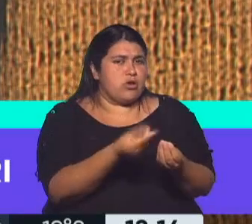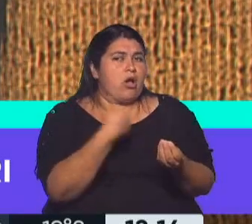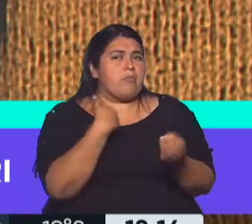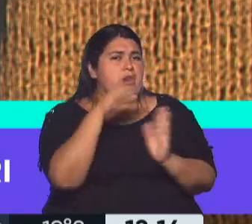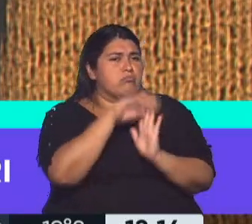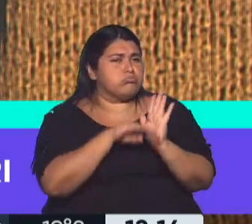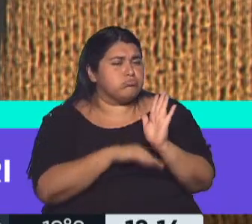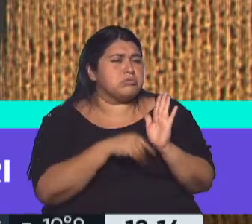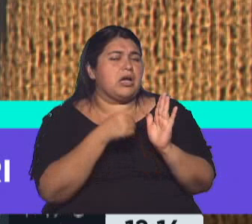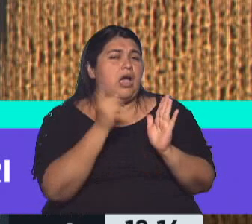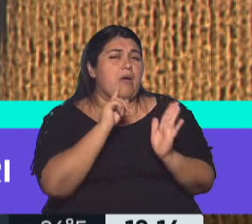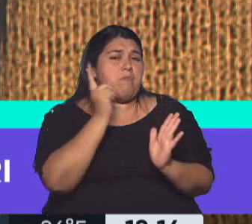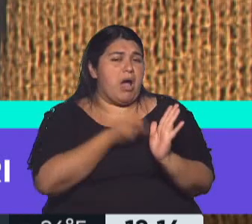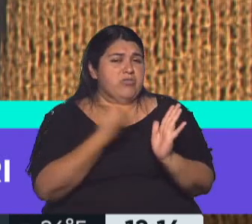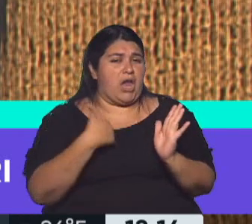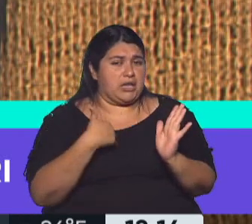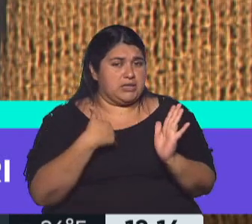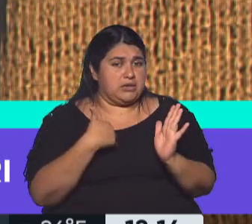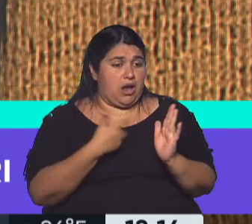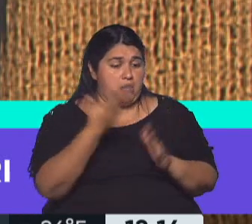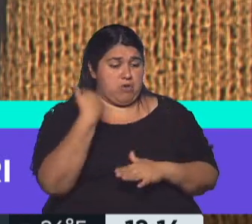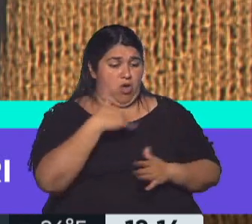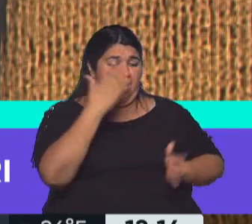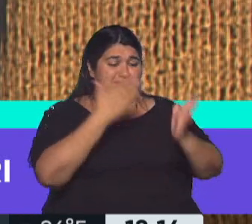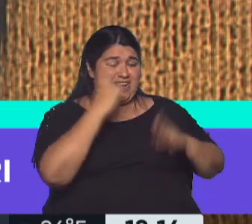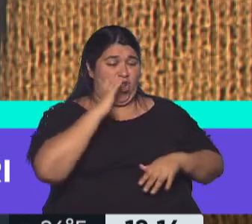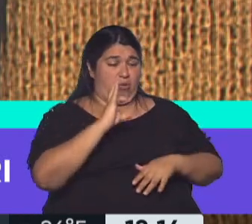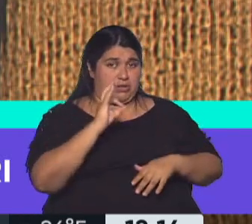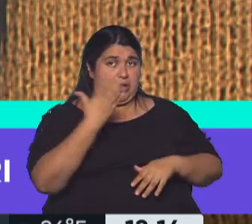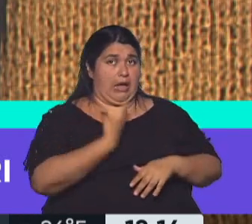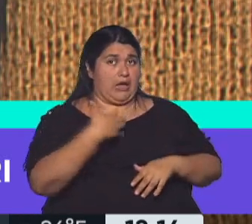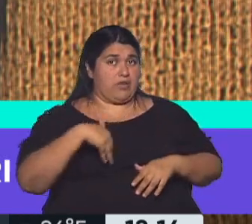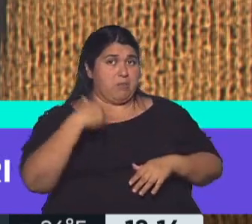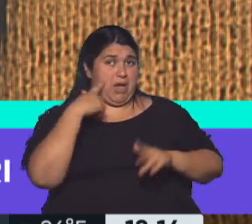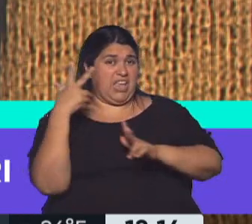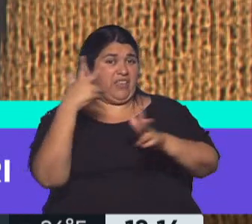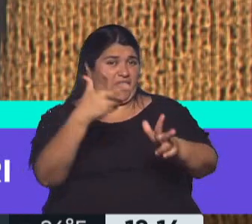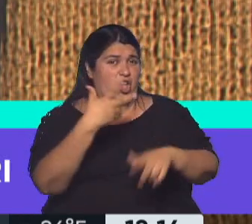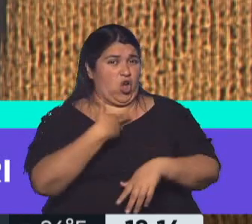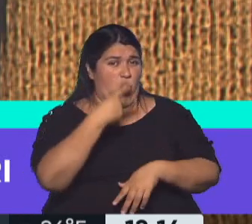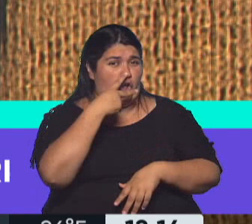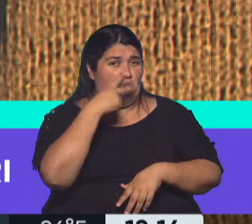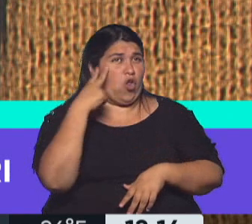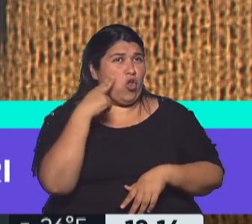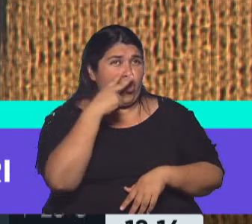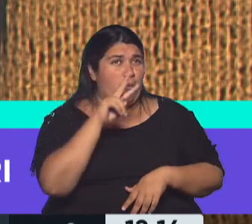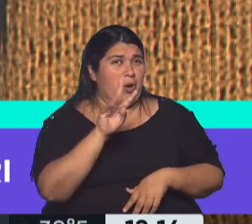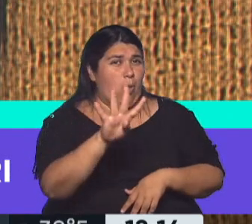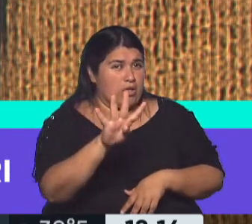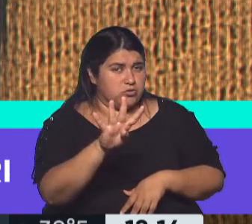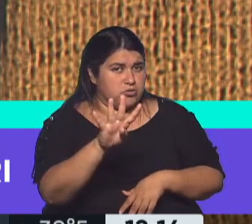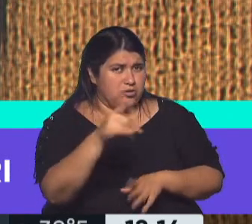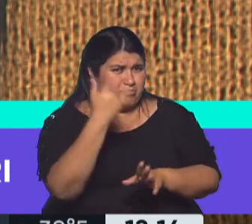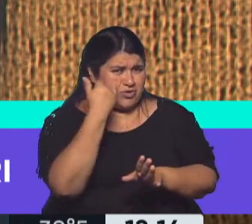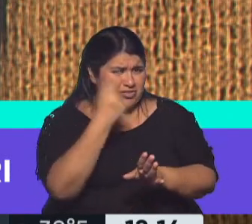condiciones macroeconómicas que tenía Argentina, de nuevo, en la década de los 90. Eso dijo el Fondo en el 2004, una vez que ya, podemos decir, había pasado mucho tiempo y